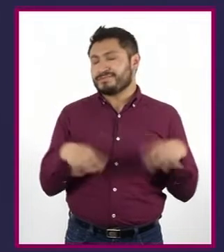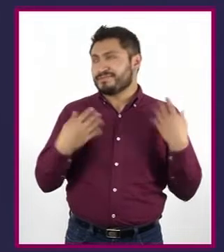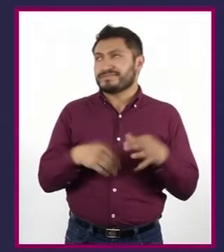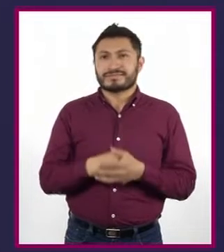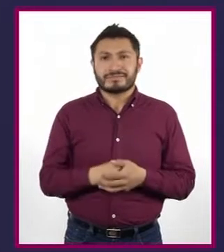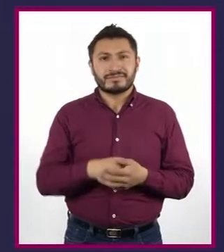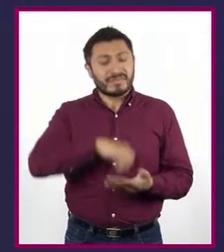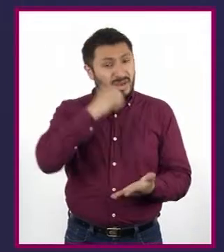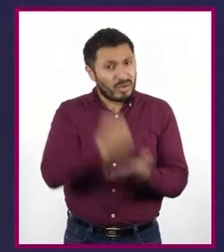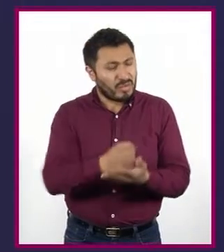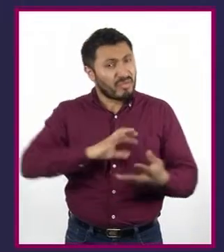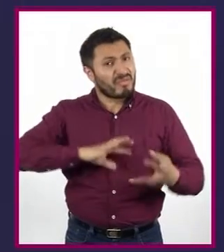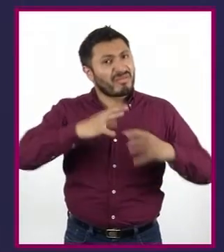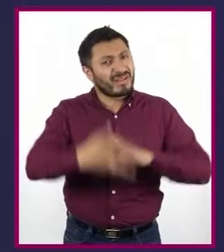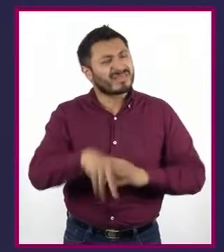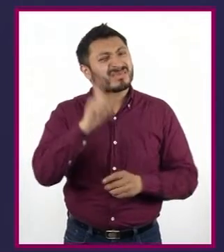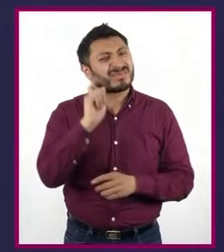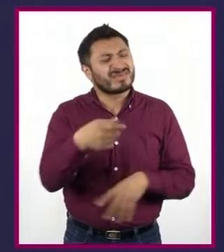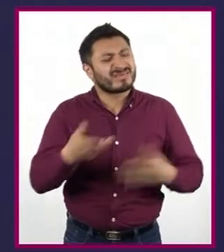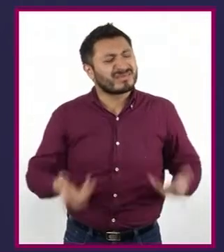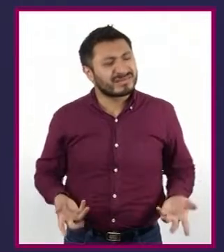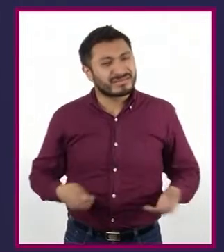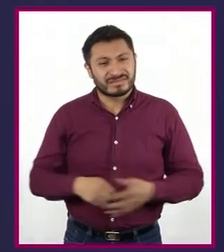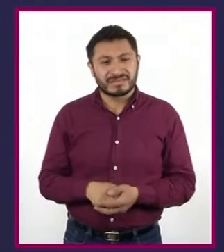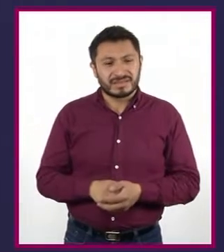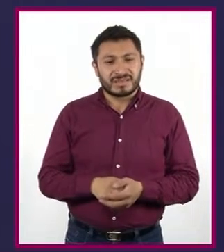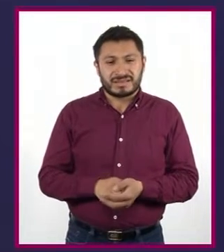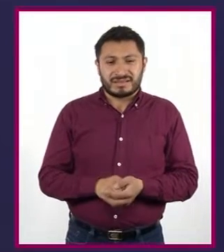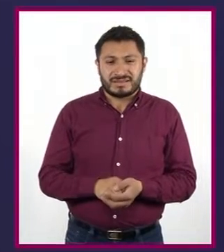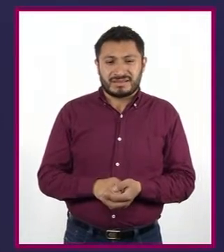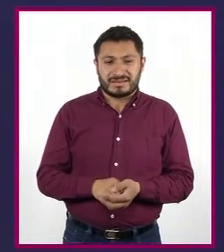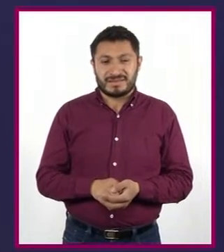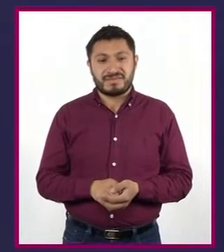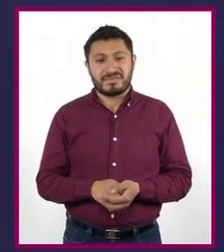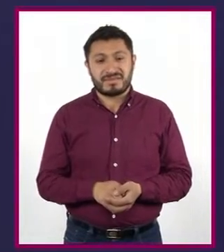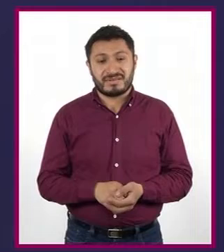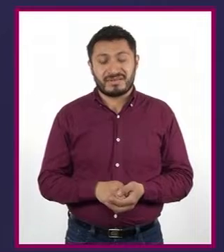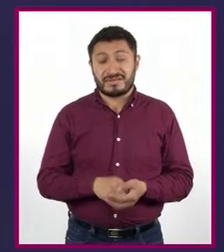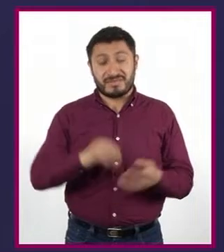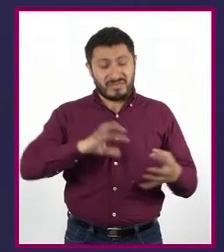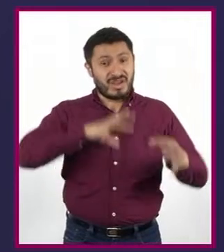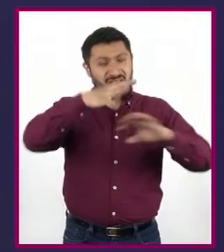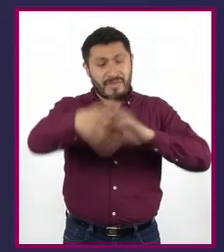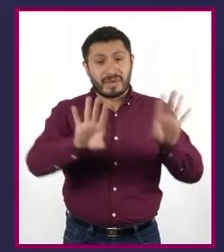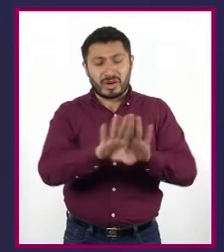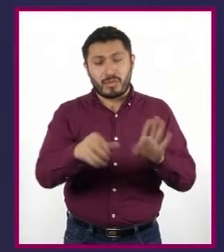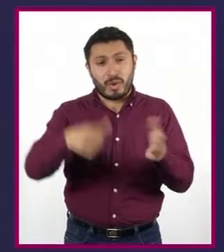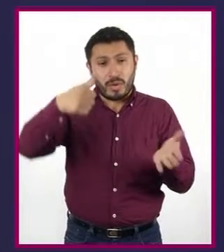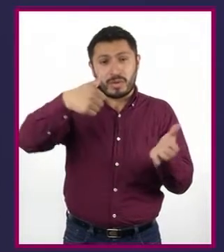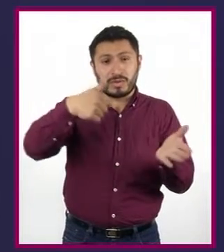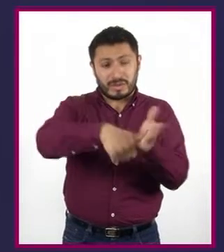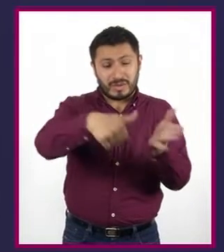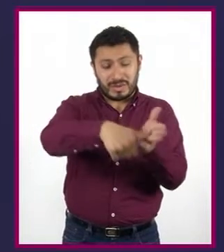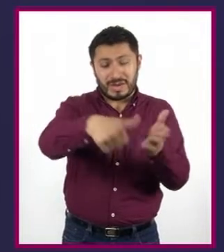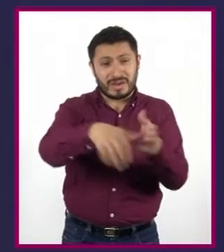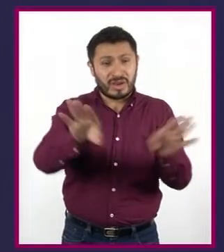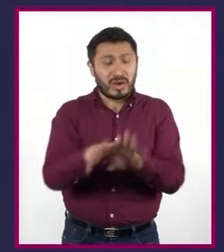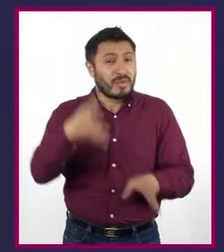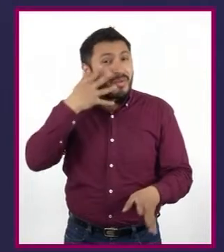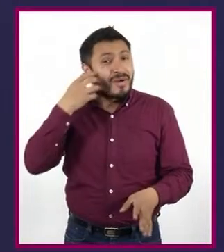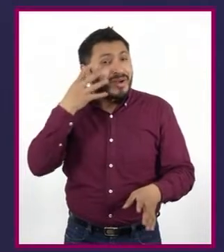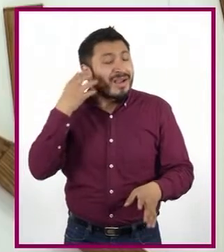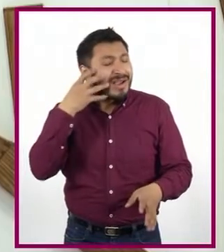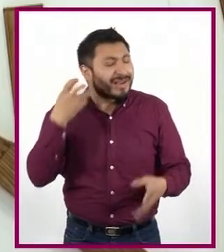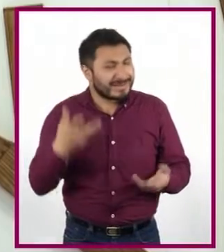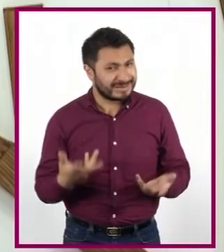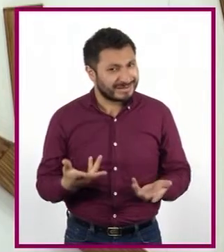Ay, ¿huella ambiental? O sea, ¿el ambiente deja sus huellas como las deja mi gatito